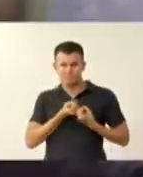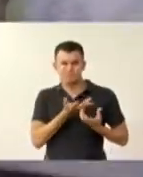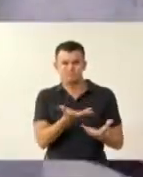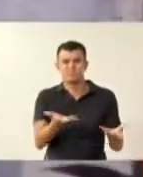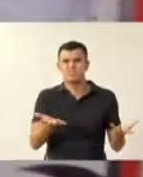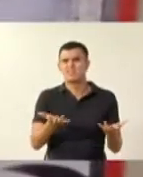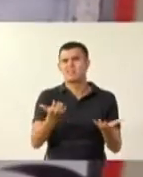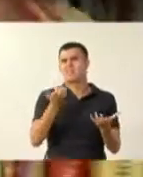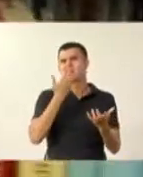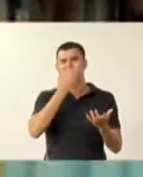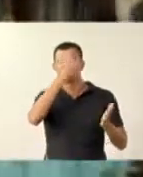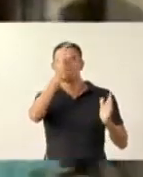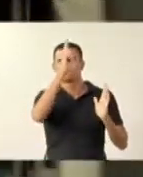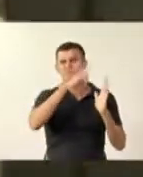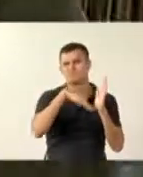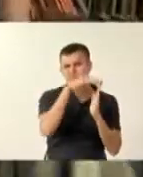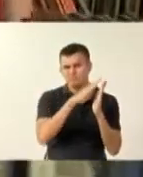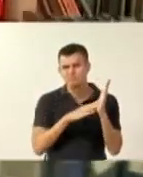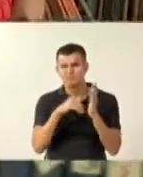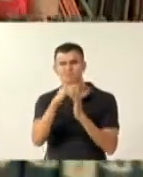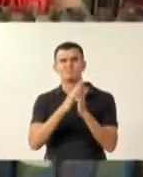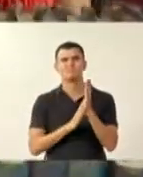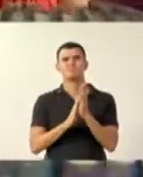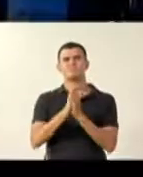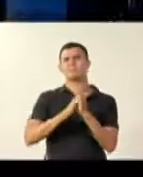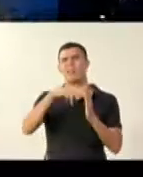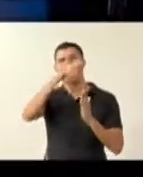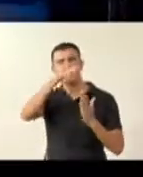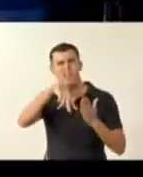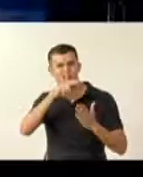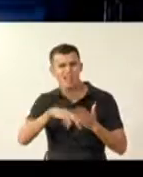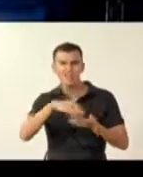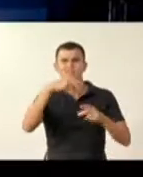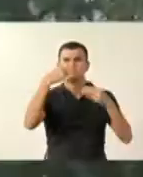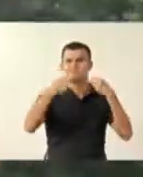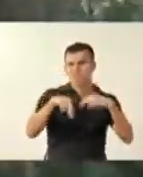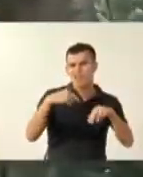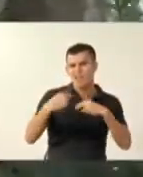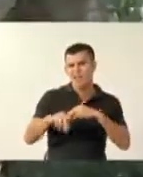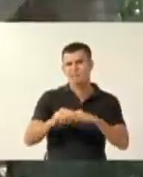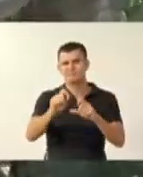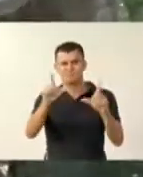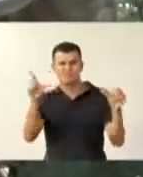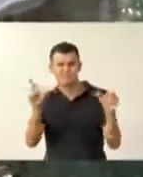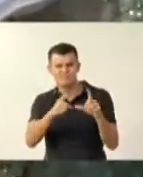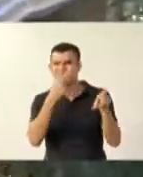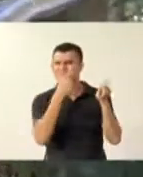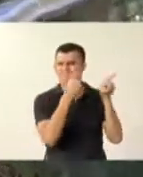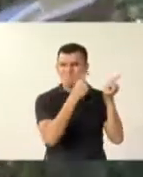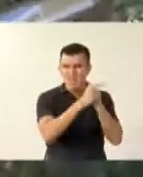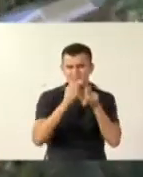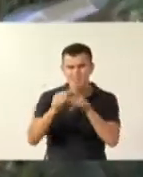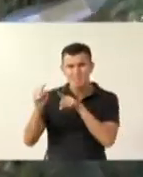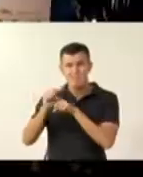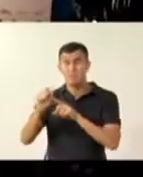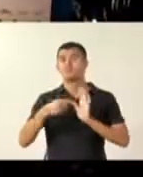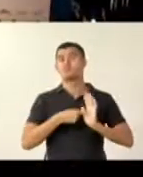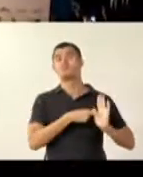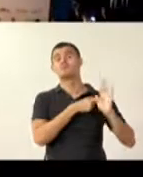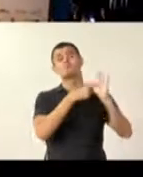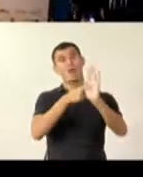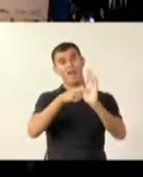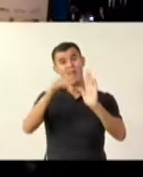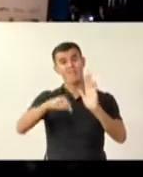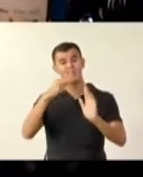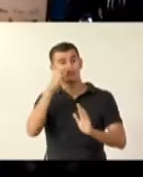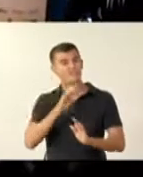las artes plásticas, el cine, la literatura, las danzas, entre muchas más, logrando visibilizarse a nivel nacional e